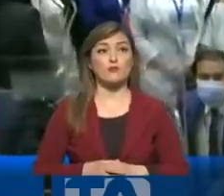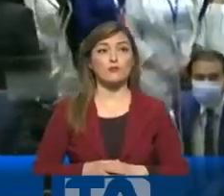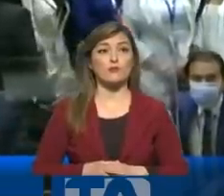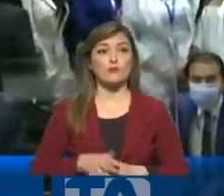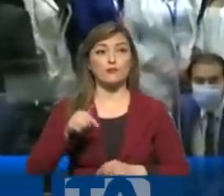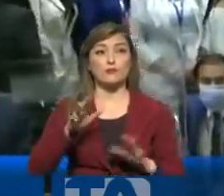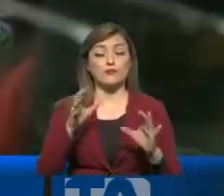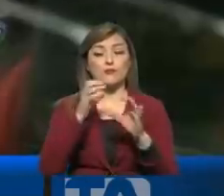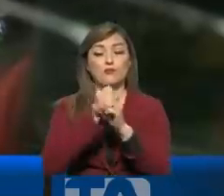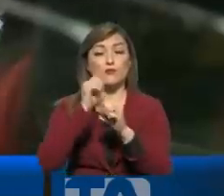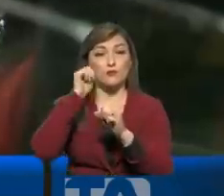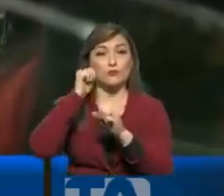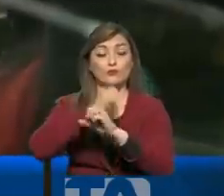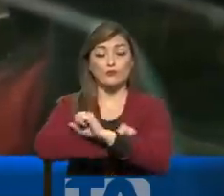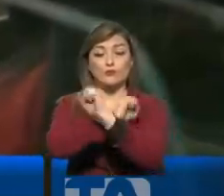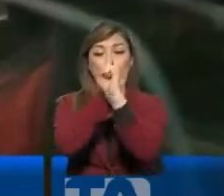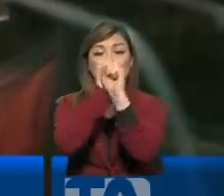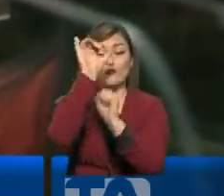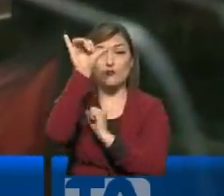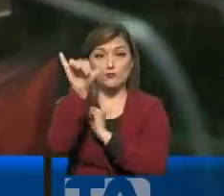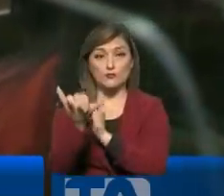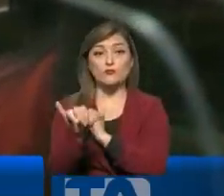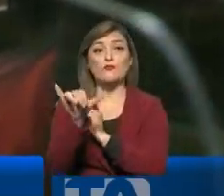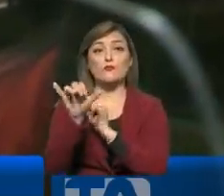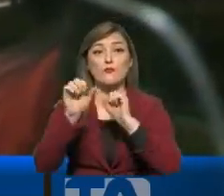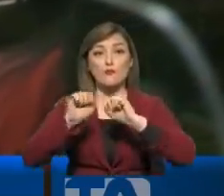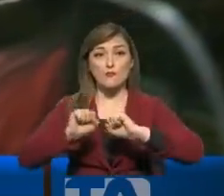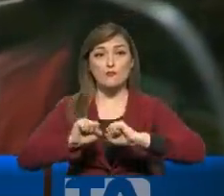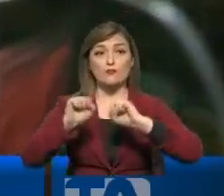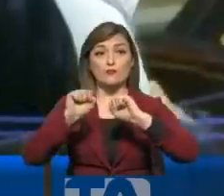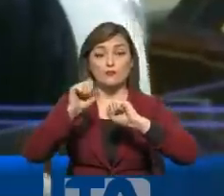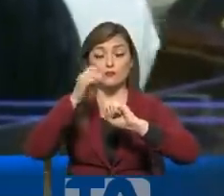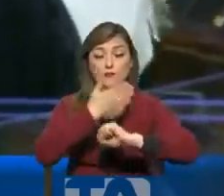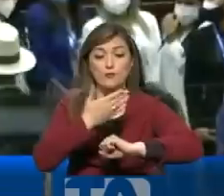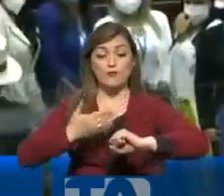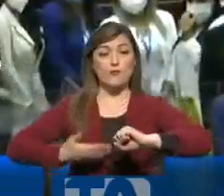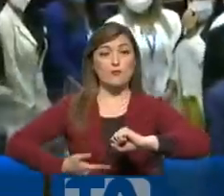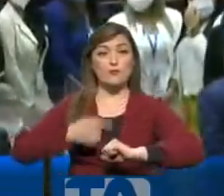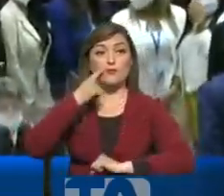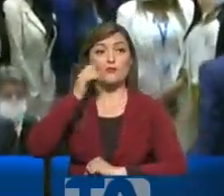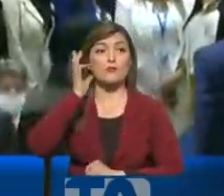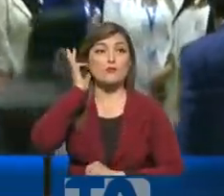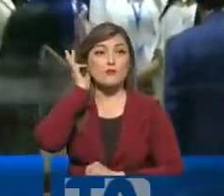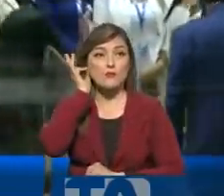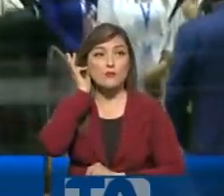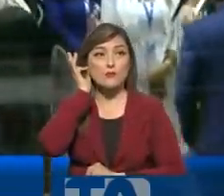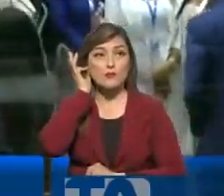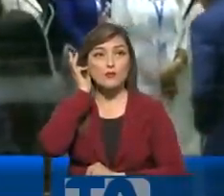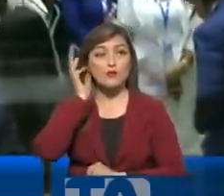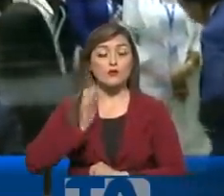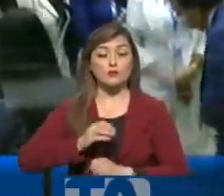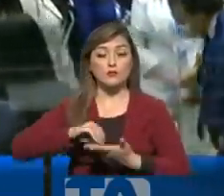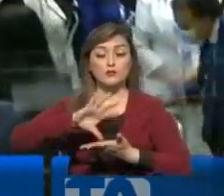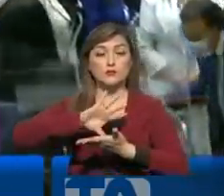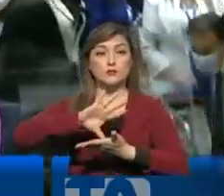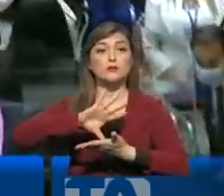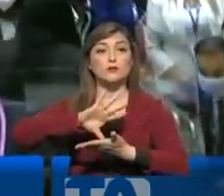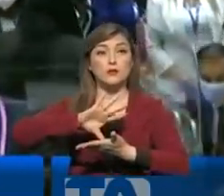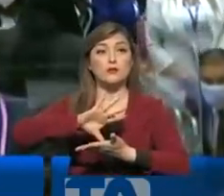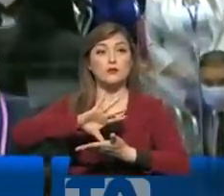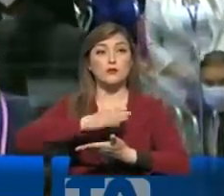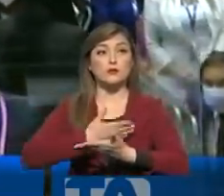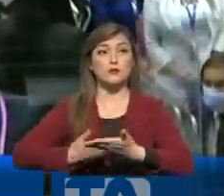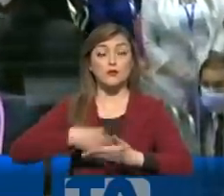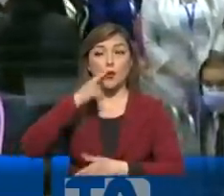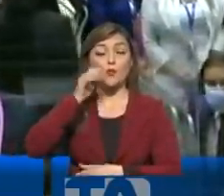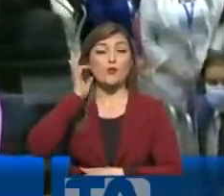esta noche y durante la mañana de este sábado para poder tener un presidente o presidenta del primer poder del Estado, sobre todo